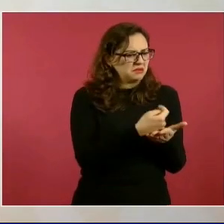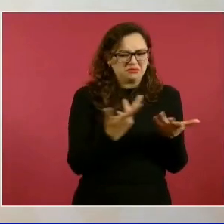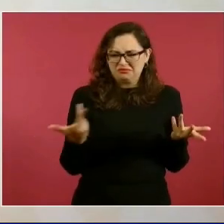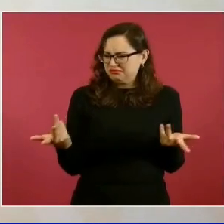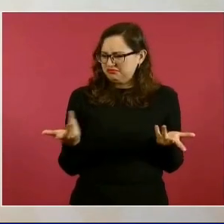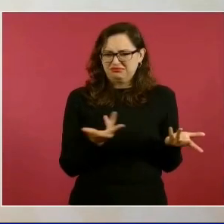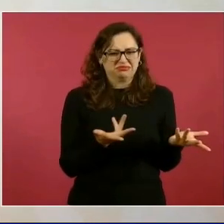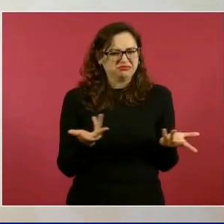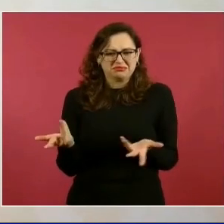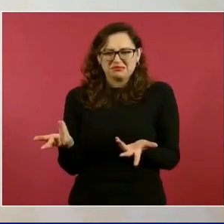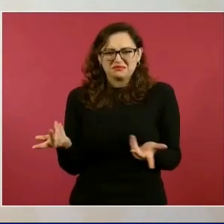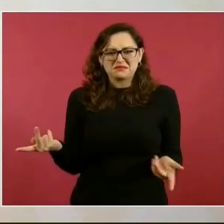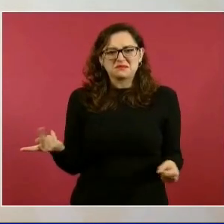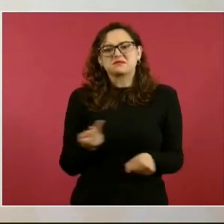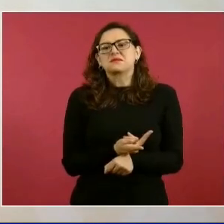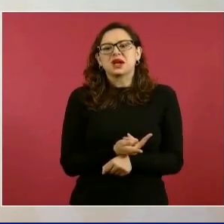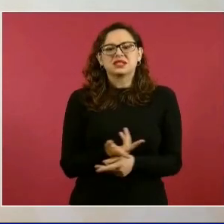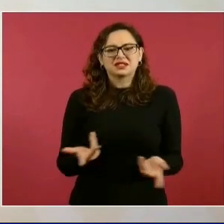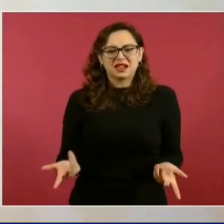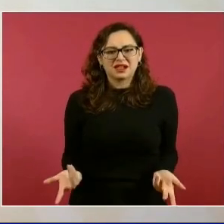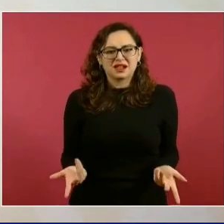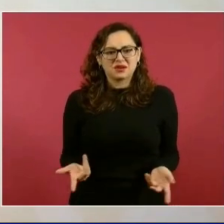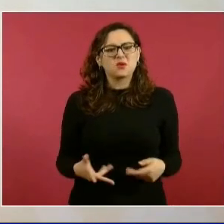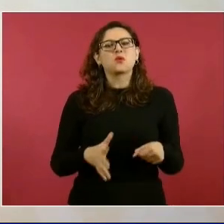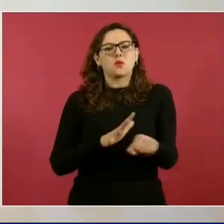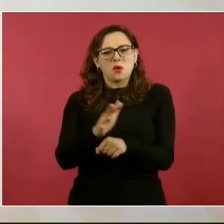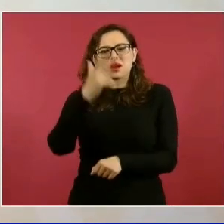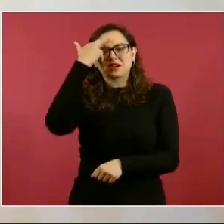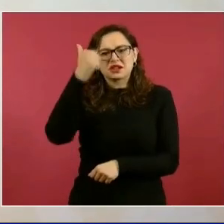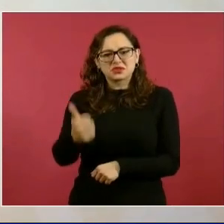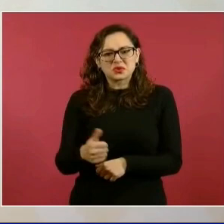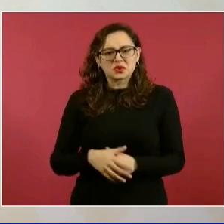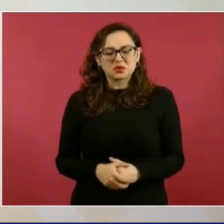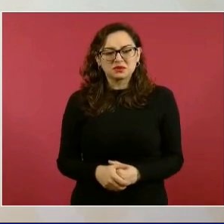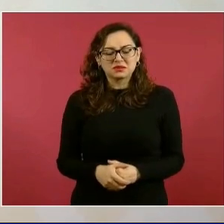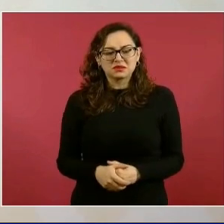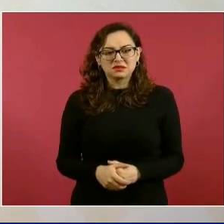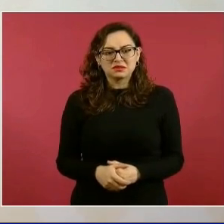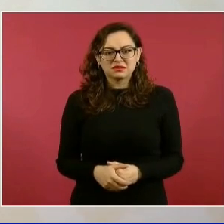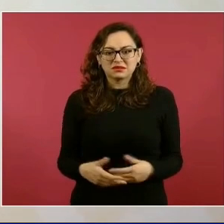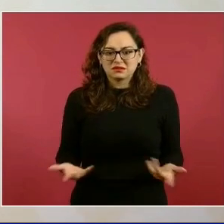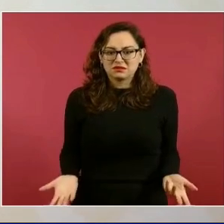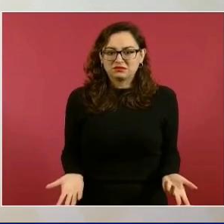¿Y va a ser pura denuncia? ¿Y van a seguir